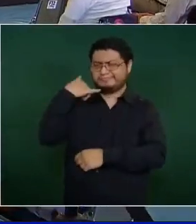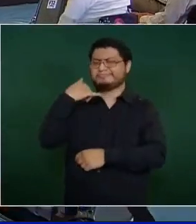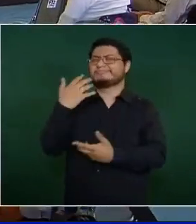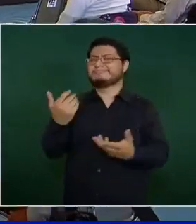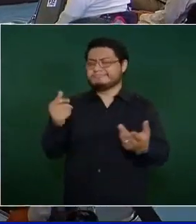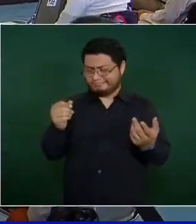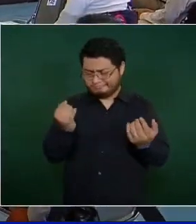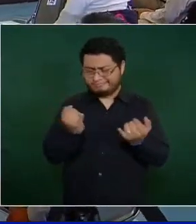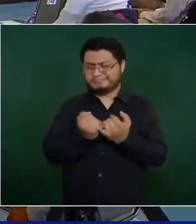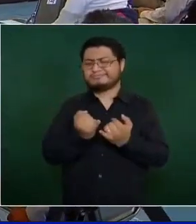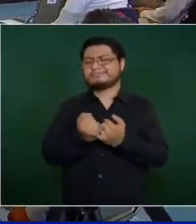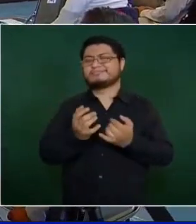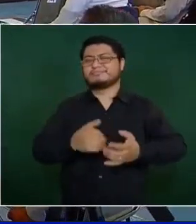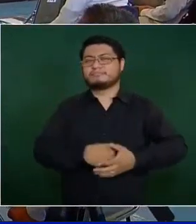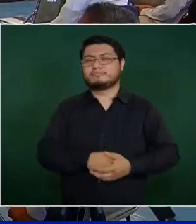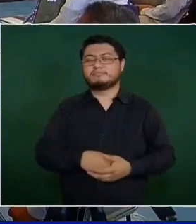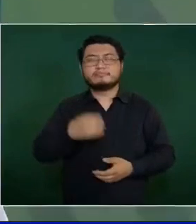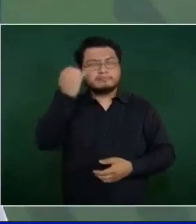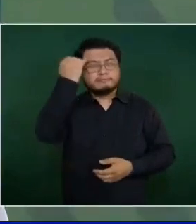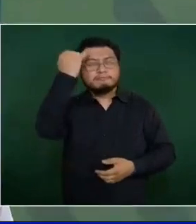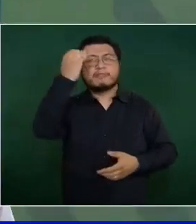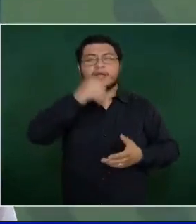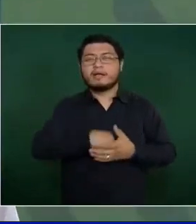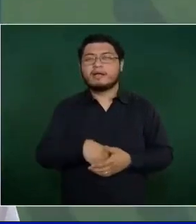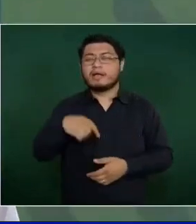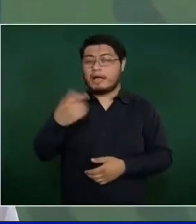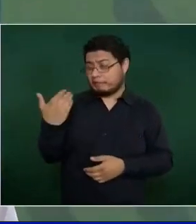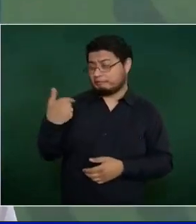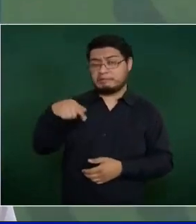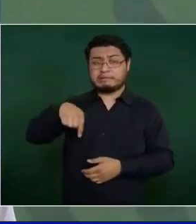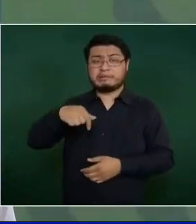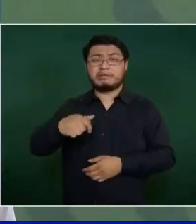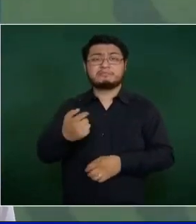imagínense que había esclavitud